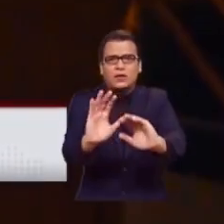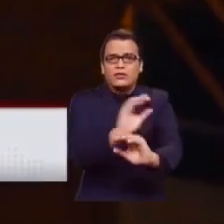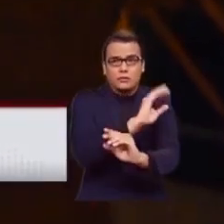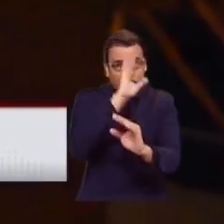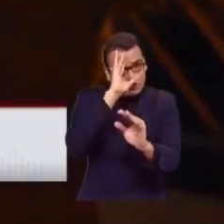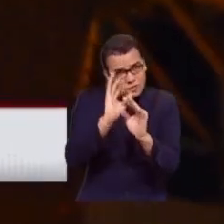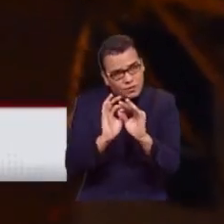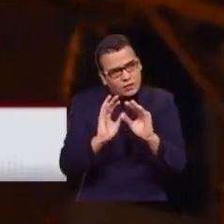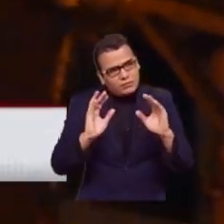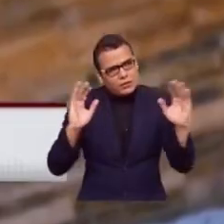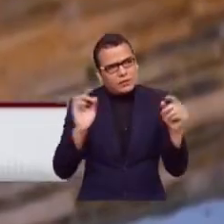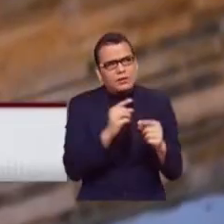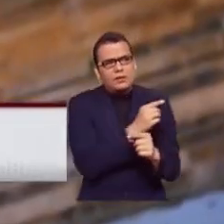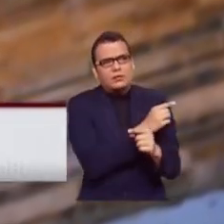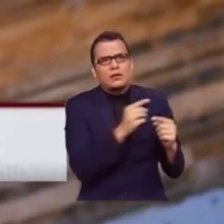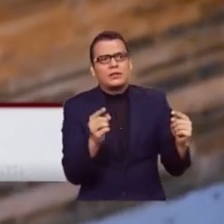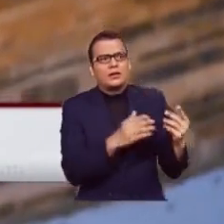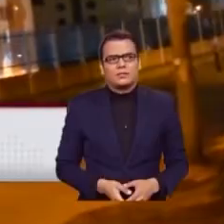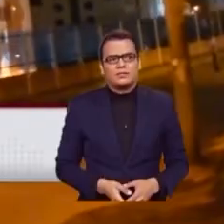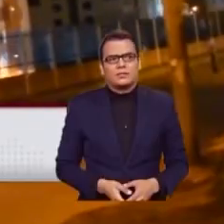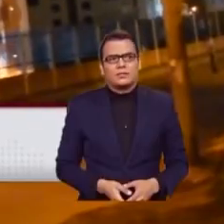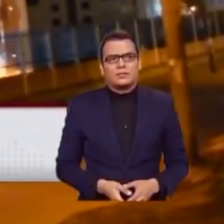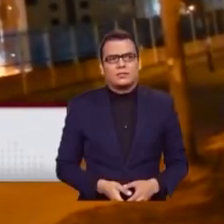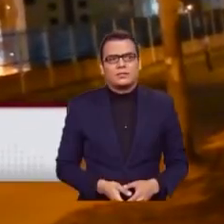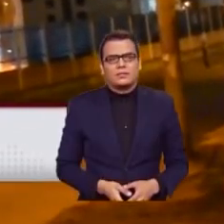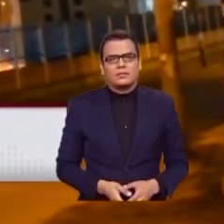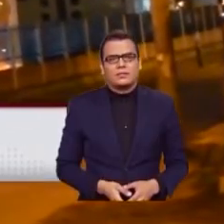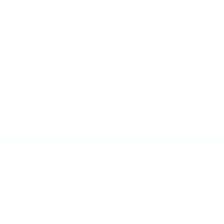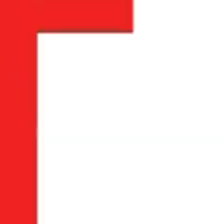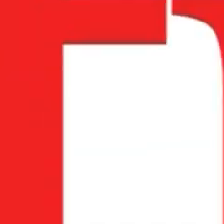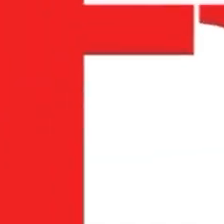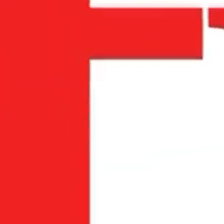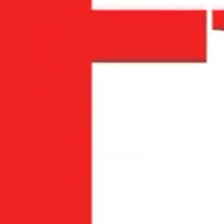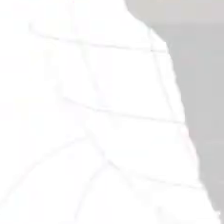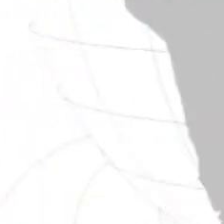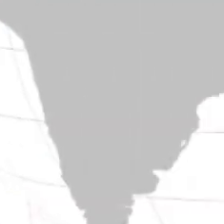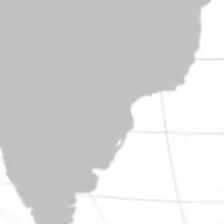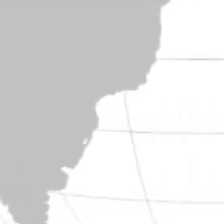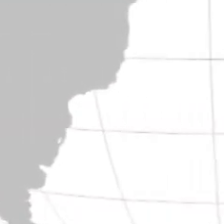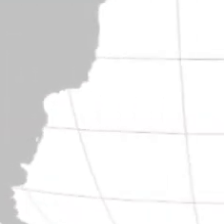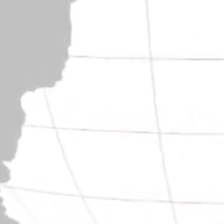Estas oraciones forman parte de la rutina que cada noche realizan decenas de familias.